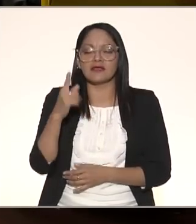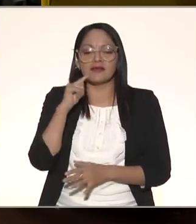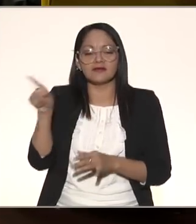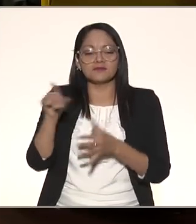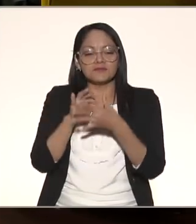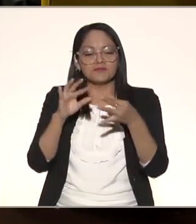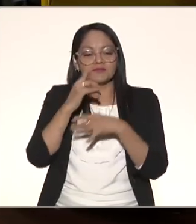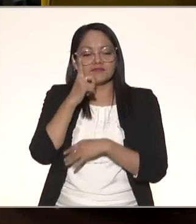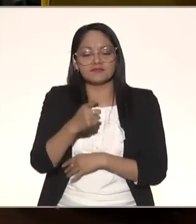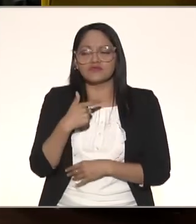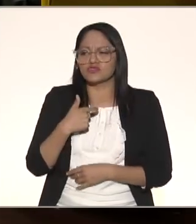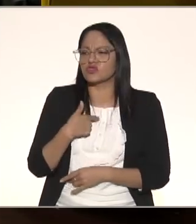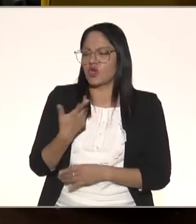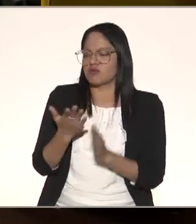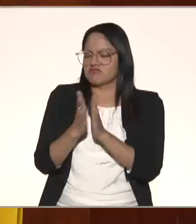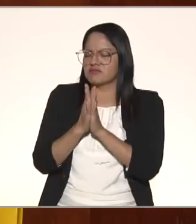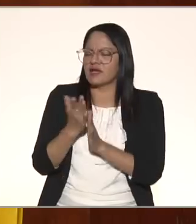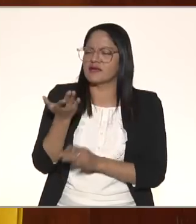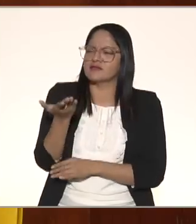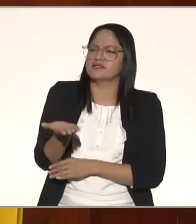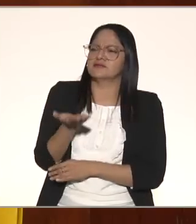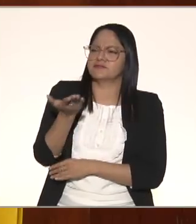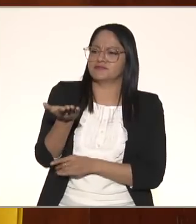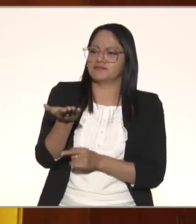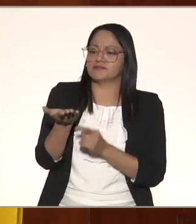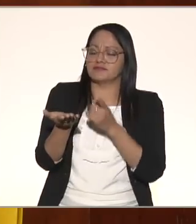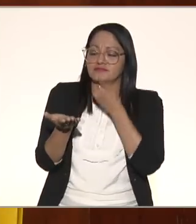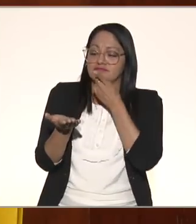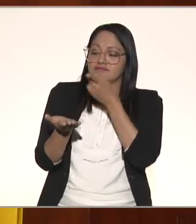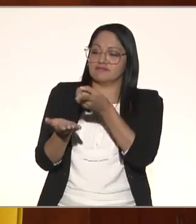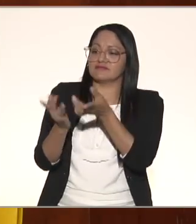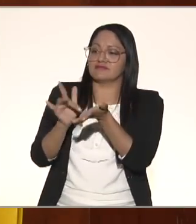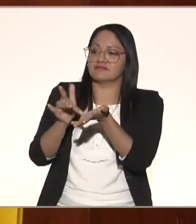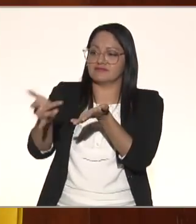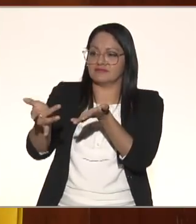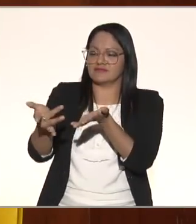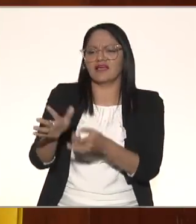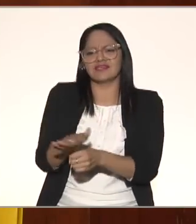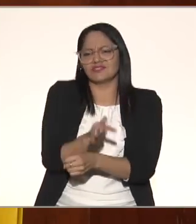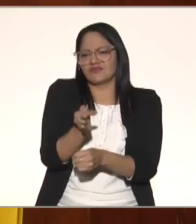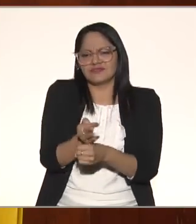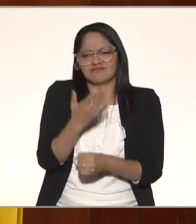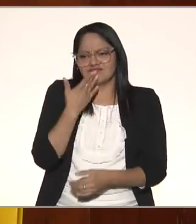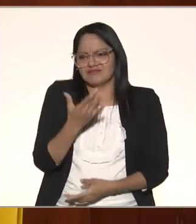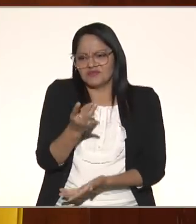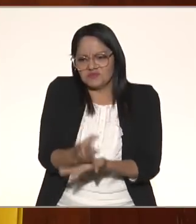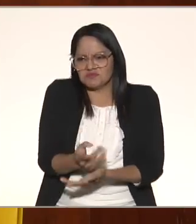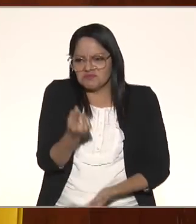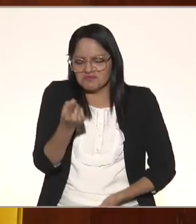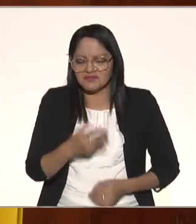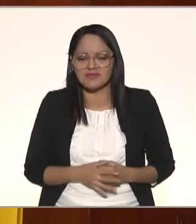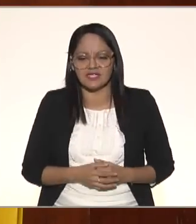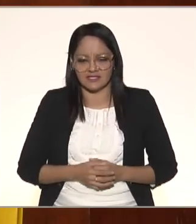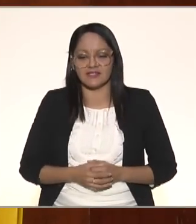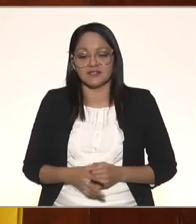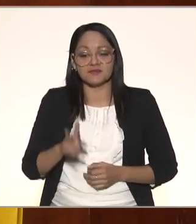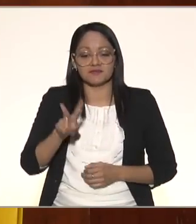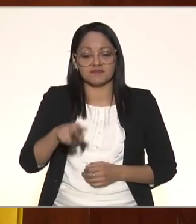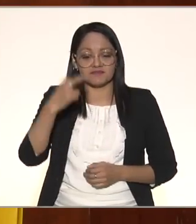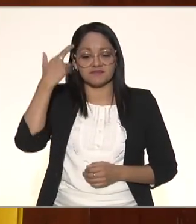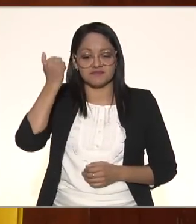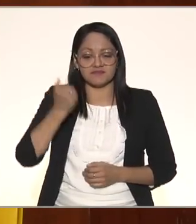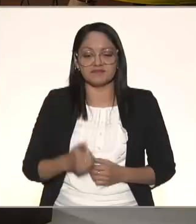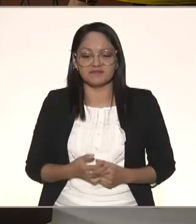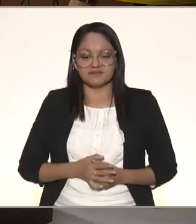la única plegaria que le baste en tu vida fue gracias con eso fue suficiente y qué razón